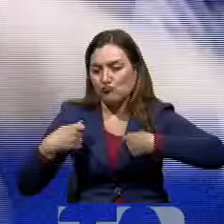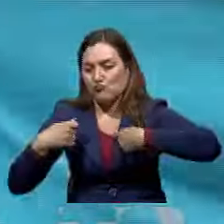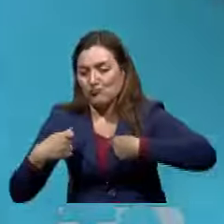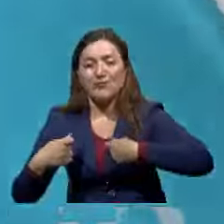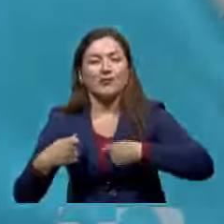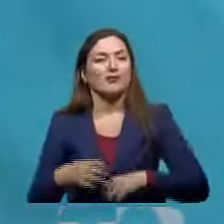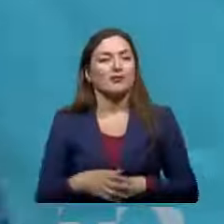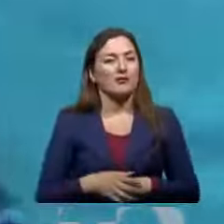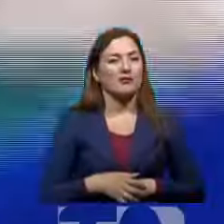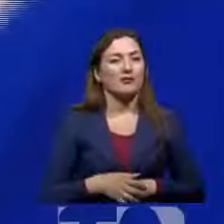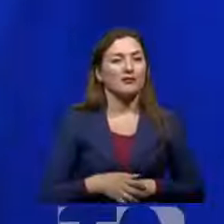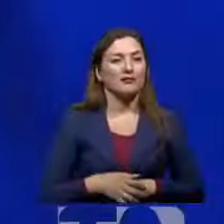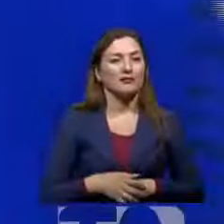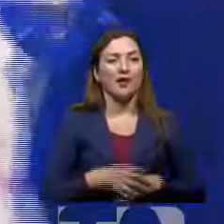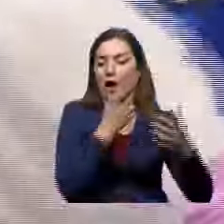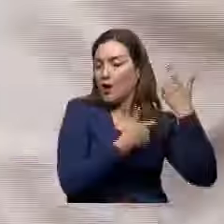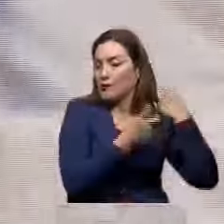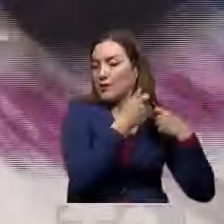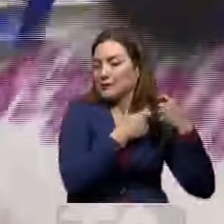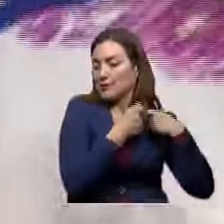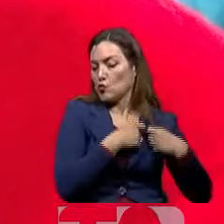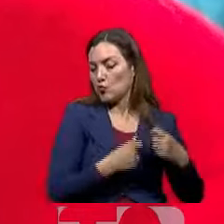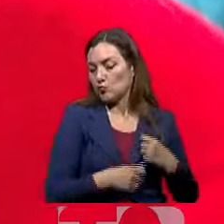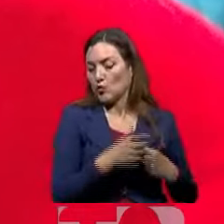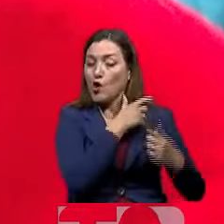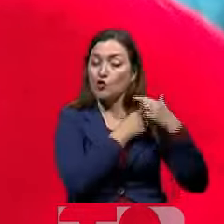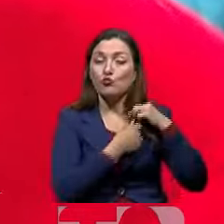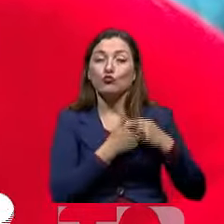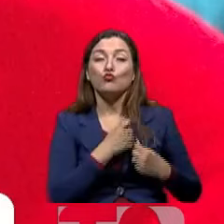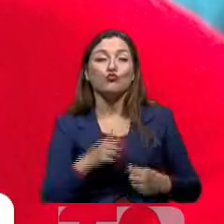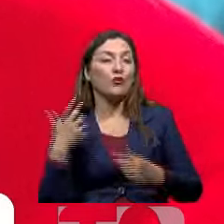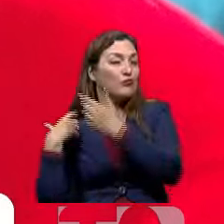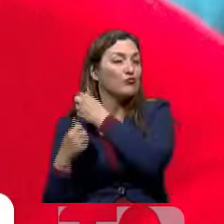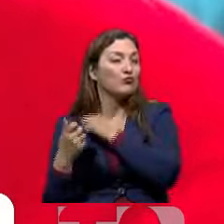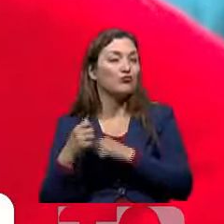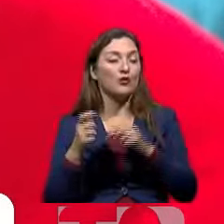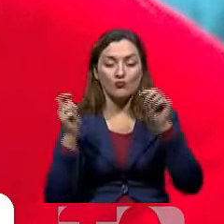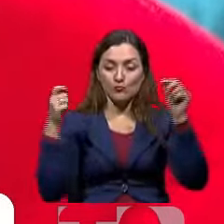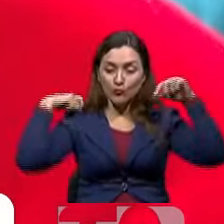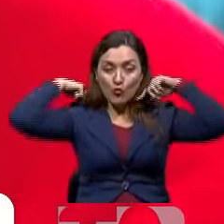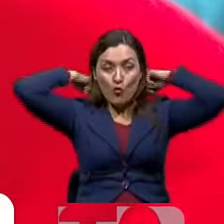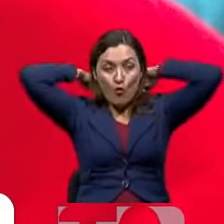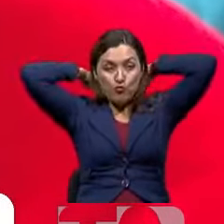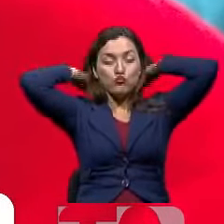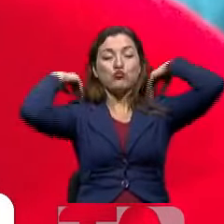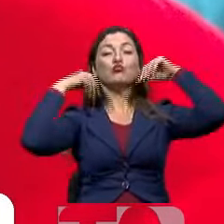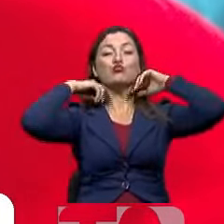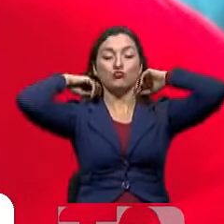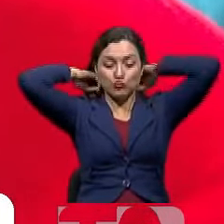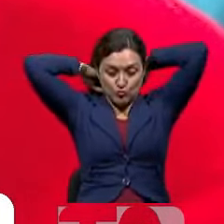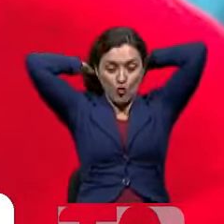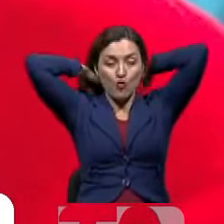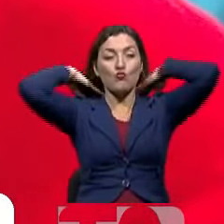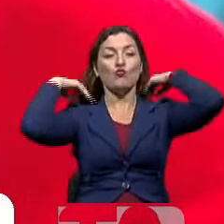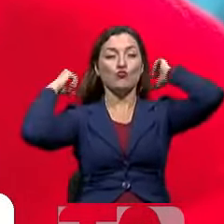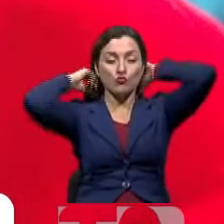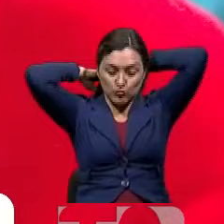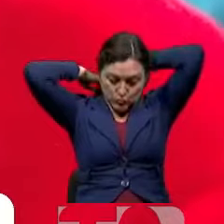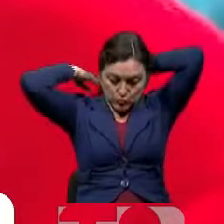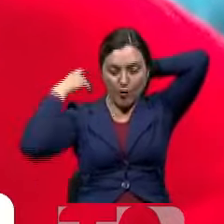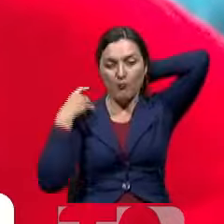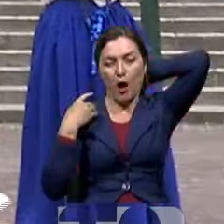cucabe, con dos trenzas unidas para que no molesten durante las labores diarias, y finalmente un sombrero